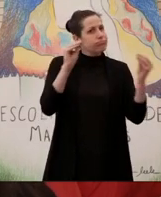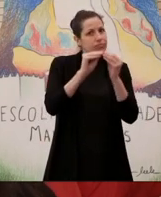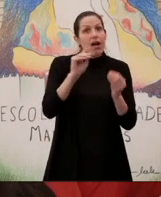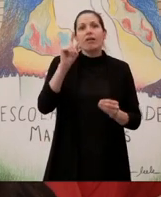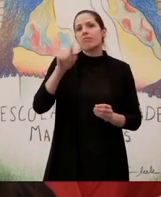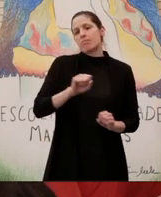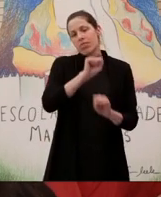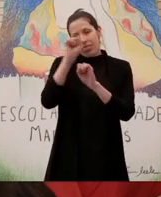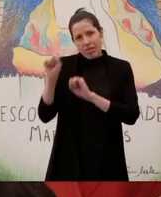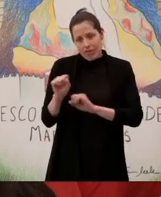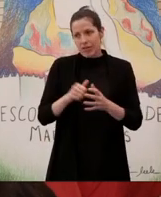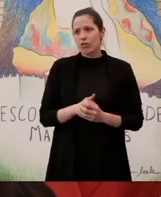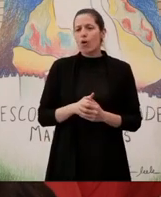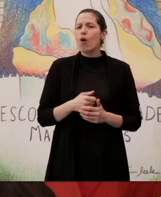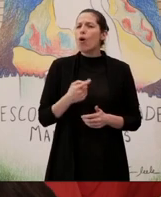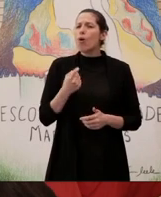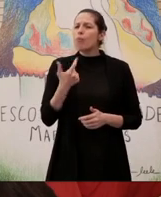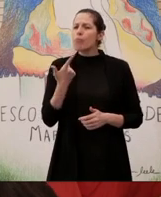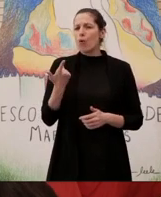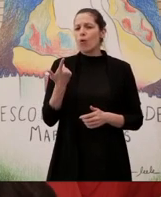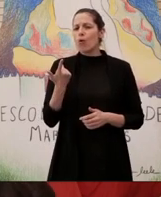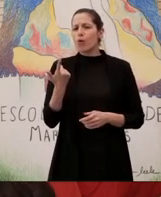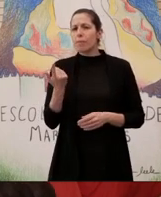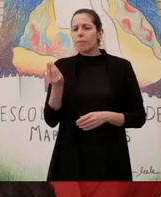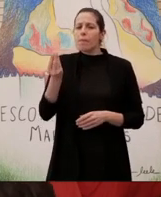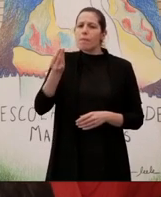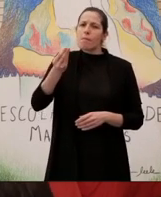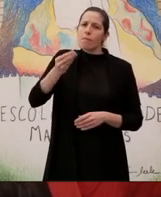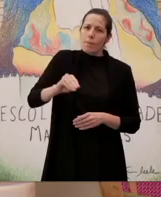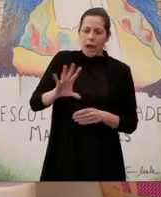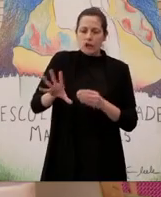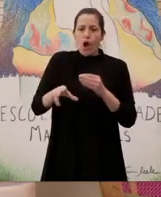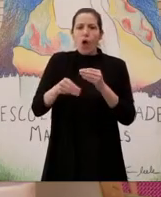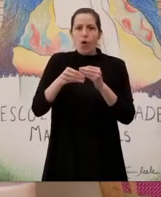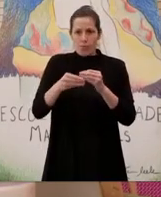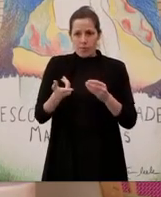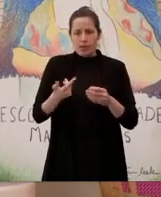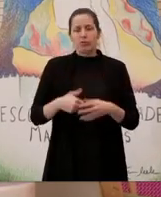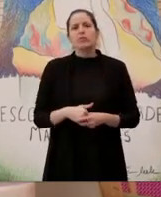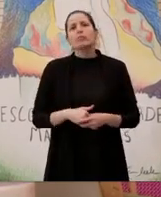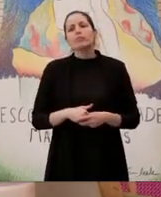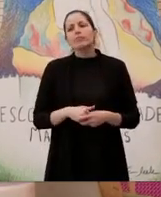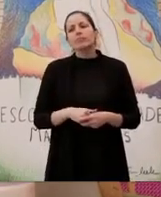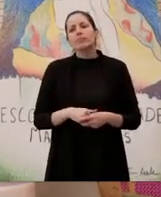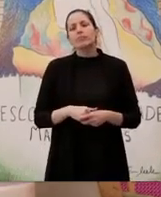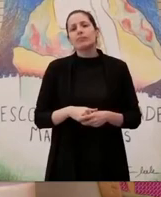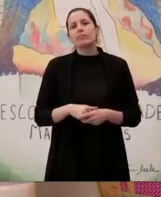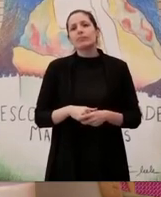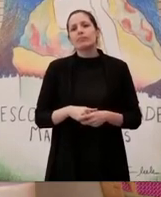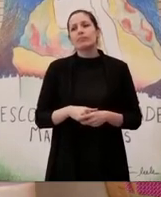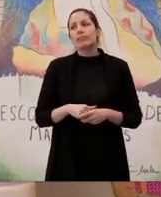un poco para complementar pero pero casi como fiando desde lo que he dicho Ahora sí